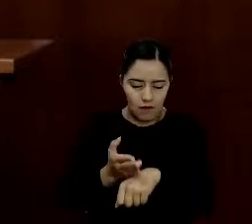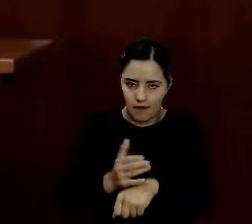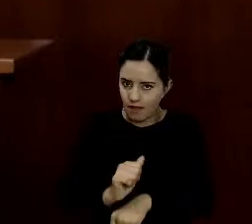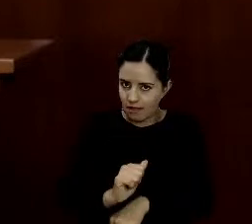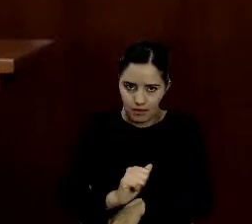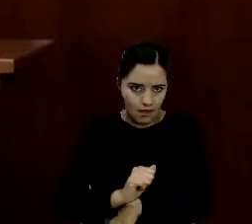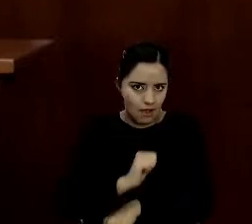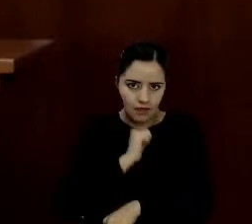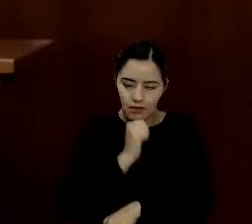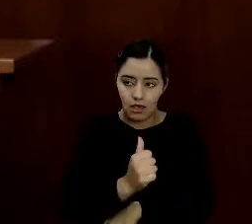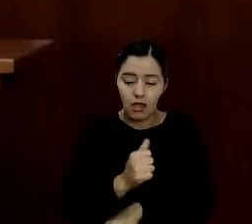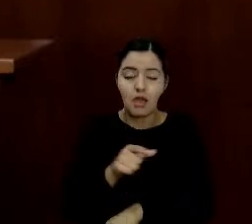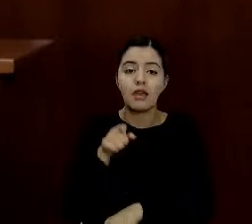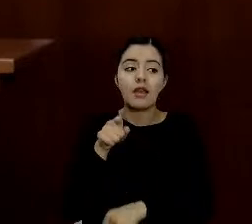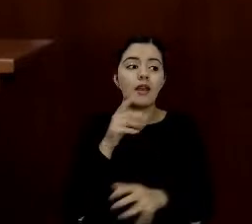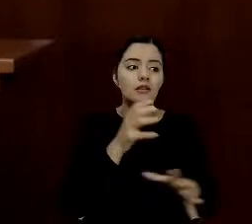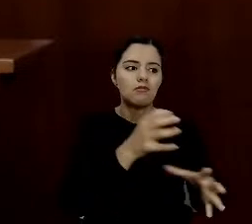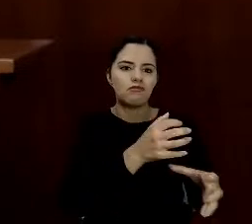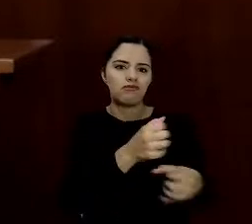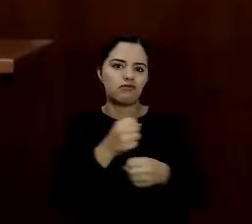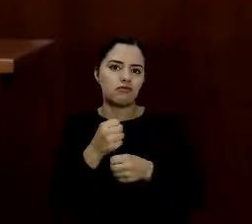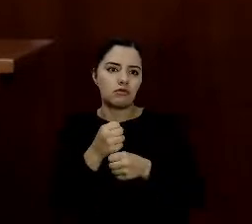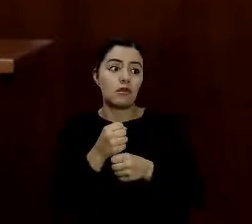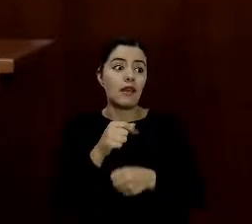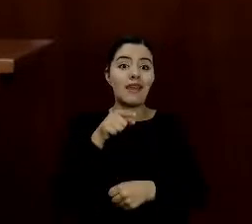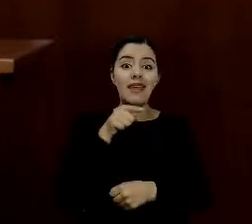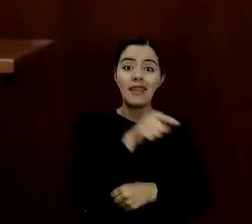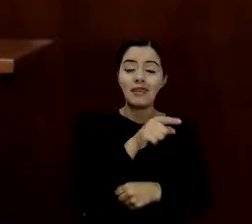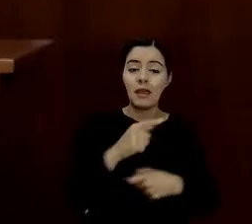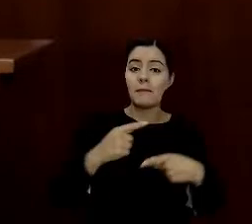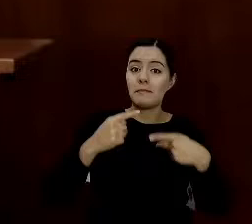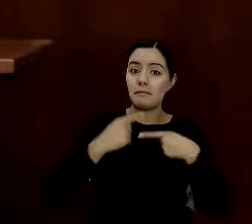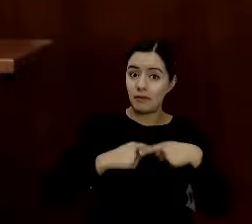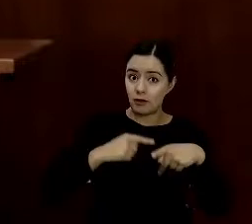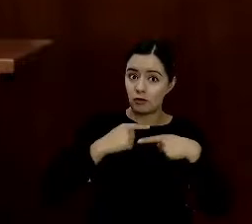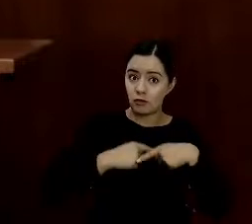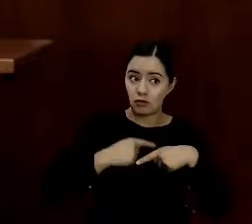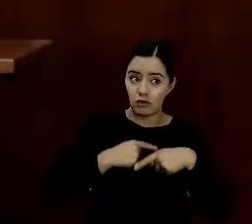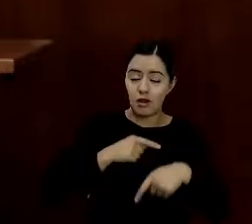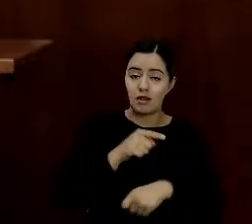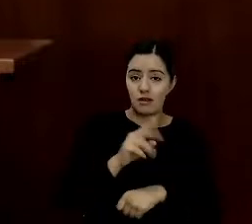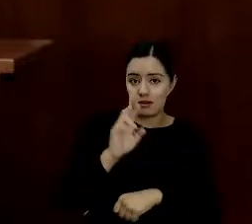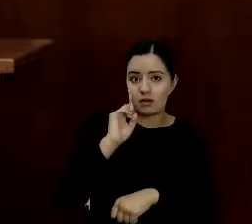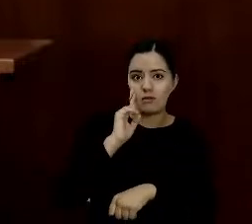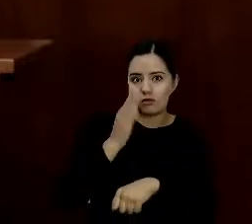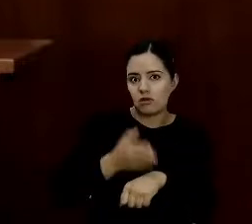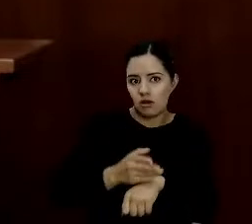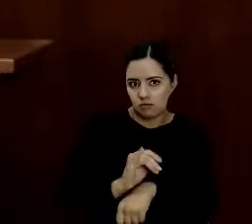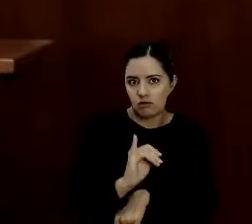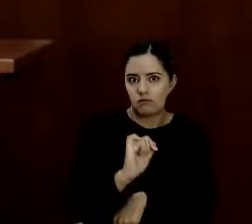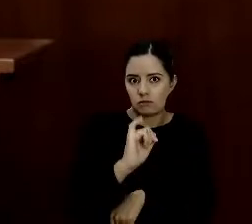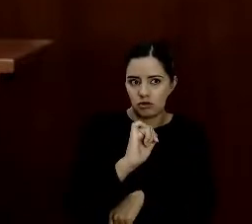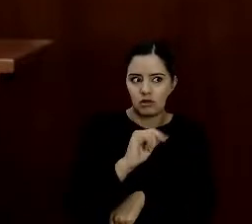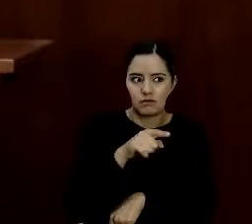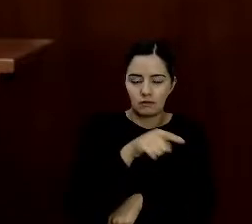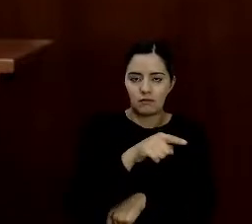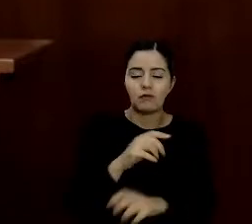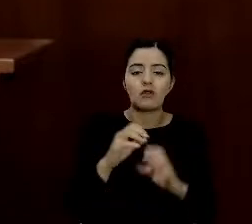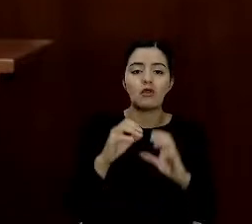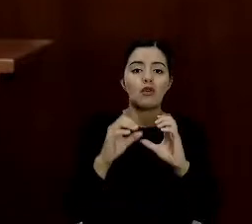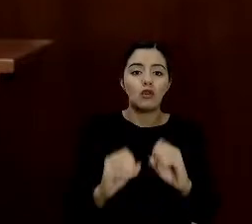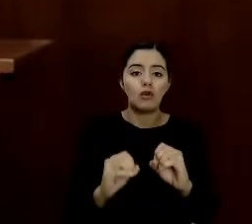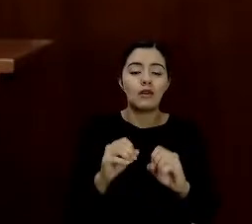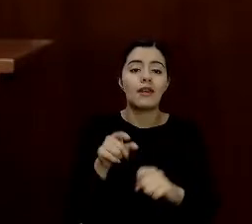a quien legítimamente lo tenga o a quien algún sin saberlo la determinación del juez sobre el ejercicio